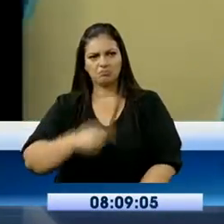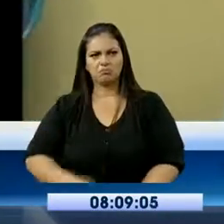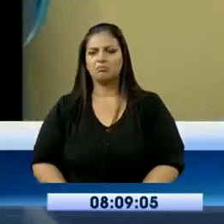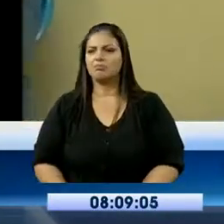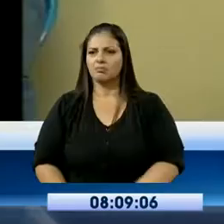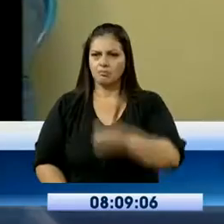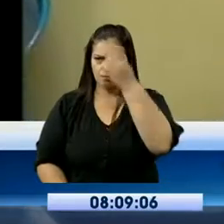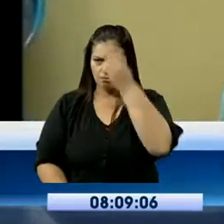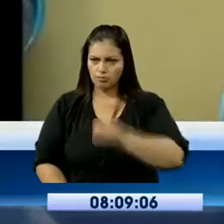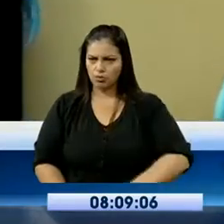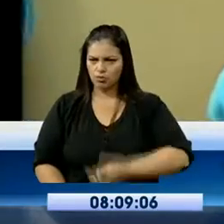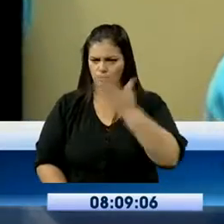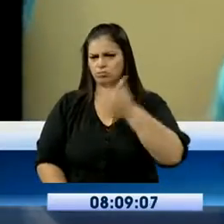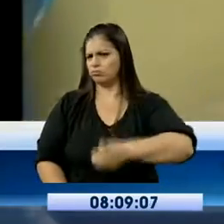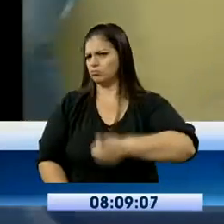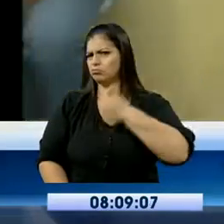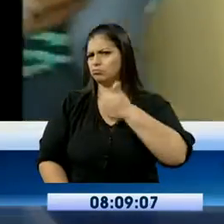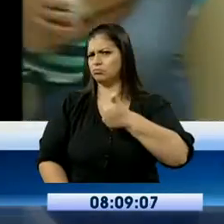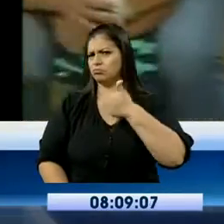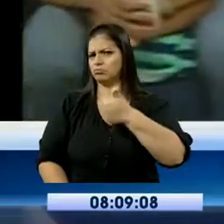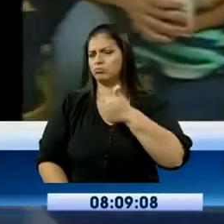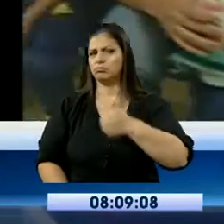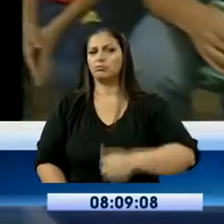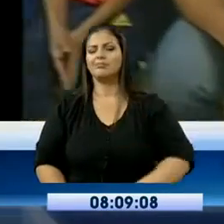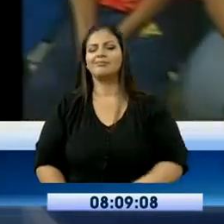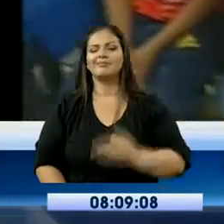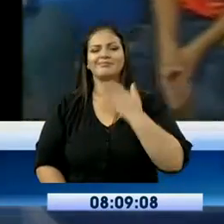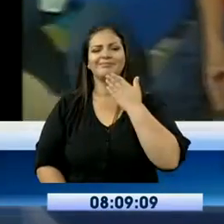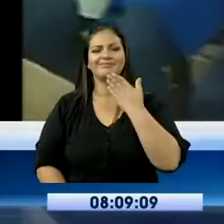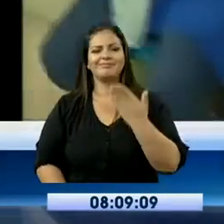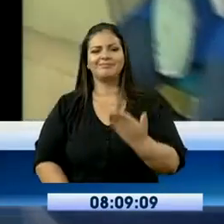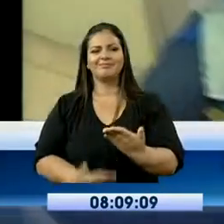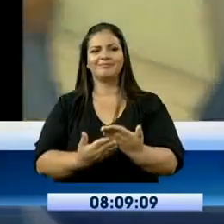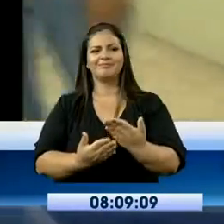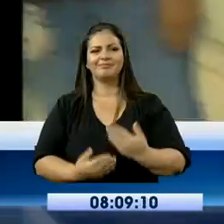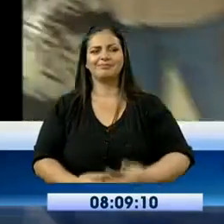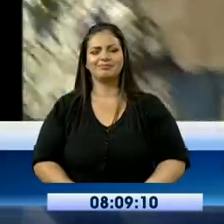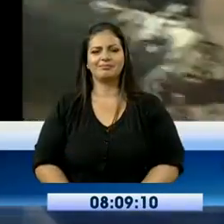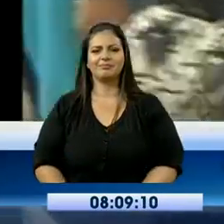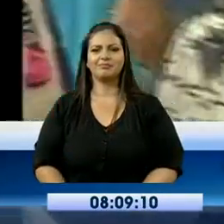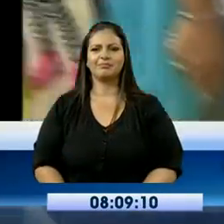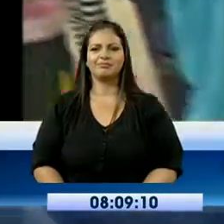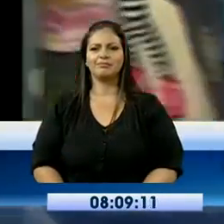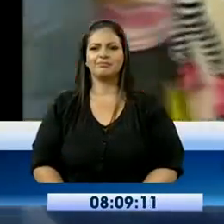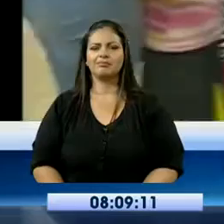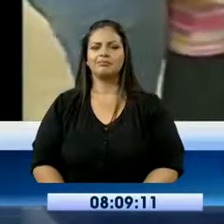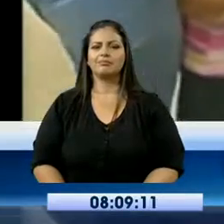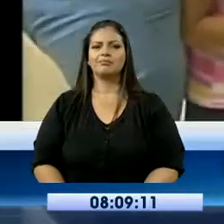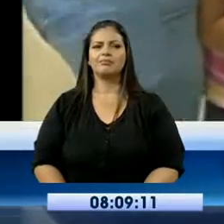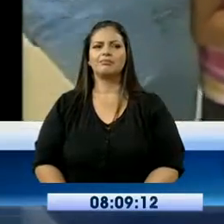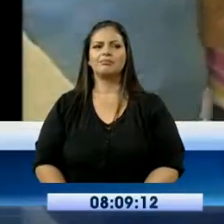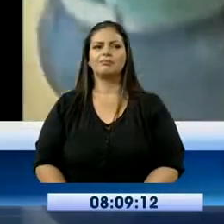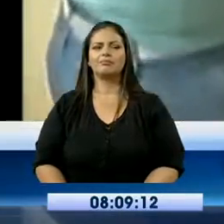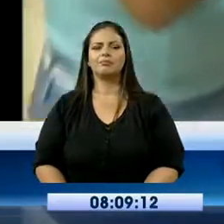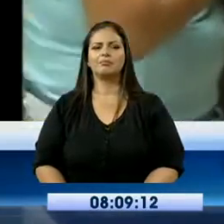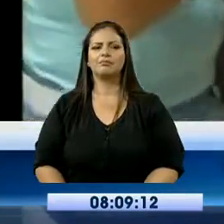Buenos días. Me parece que está muy bien. Muchas gracias. Bien, en este momento me informan que ya varios niños